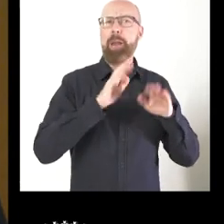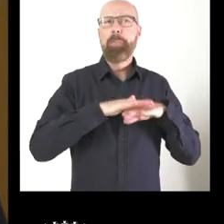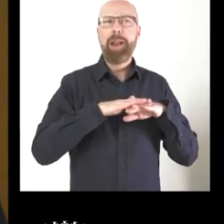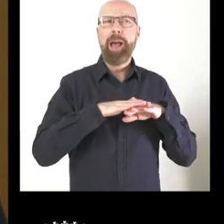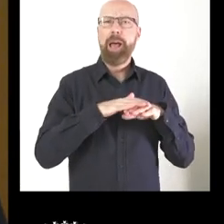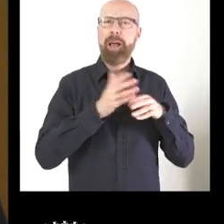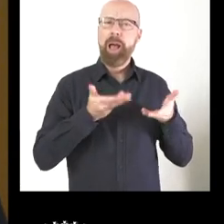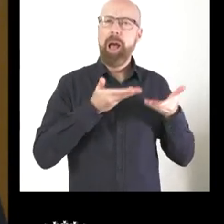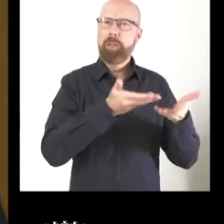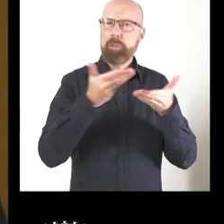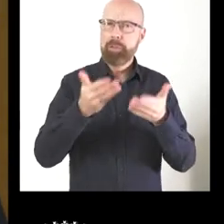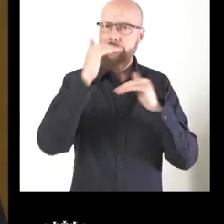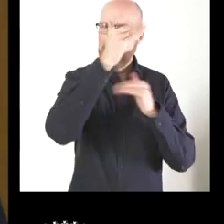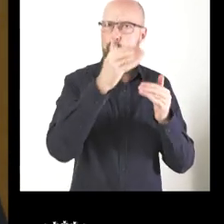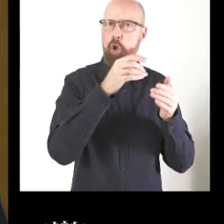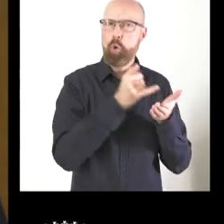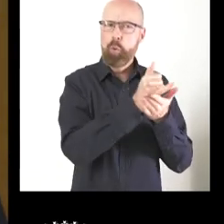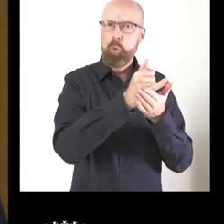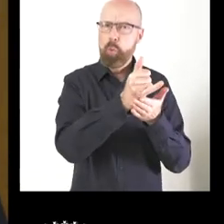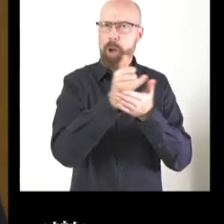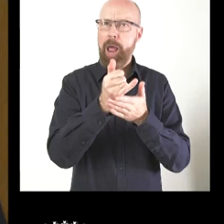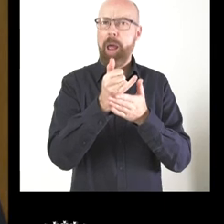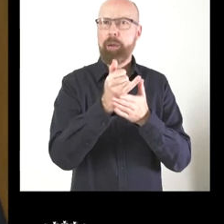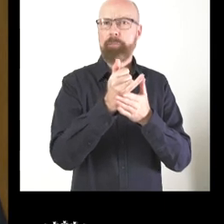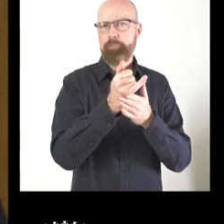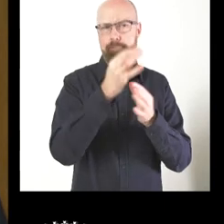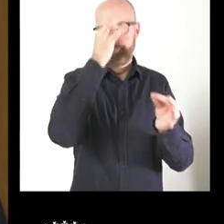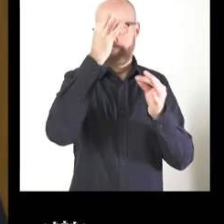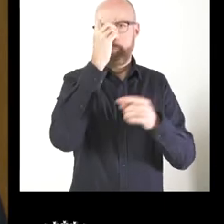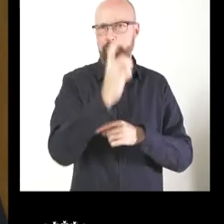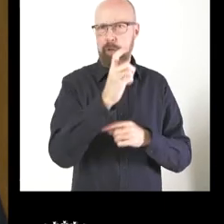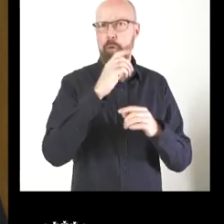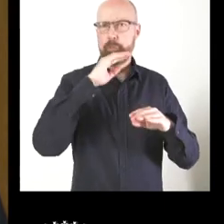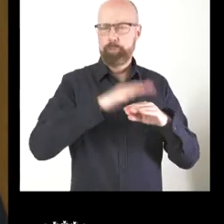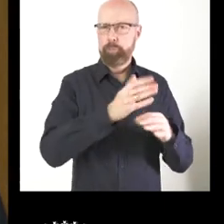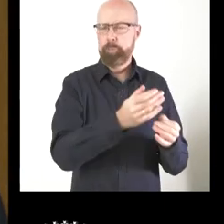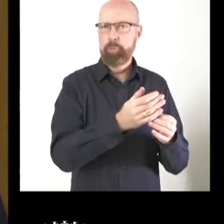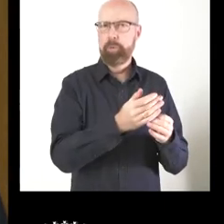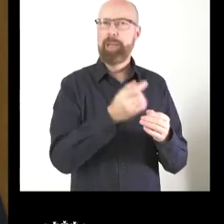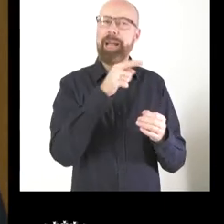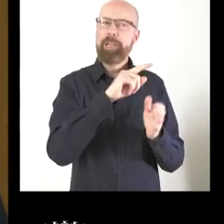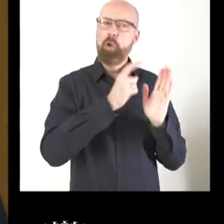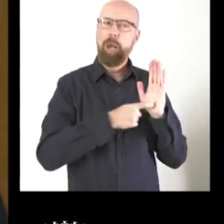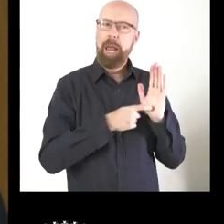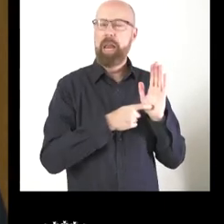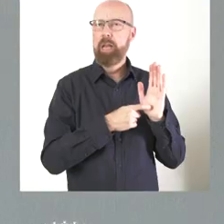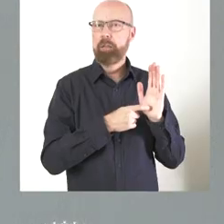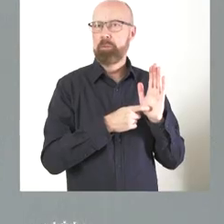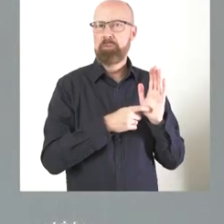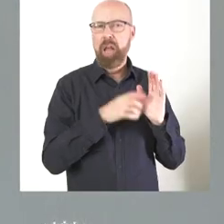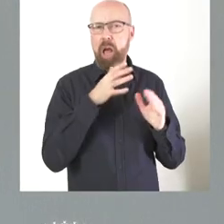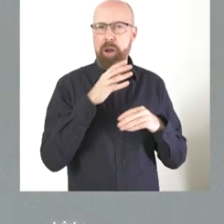ese sentido y si va a ser algo inminente o se quedará ya para el final de para otra parte de la legislatura